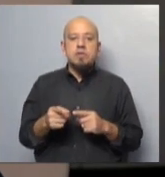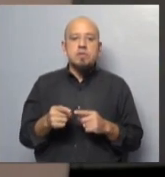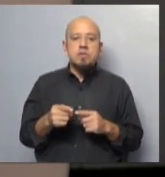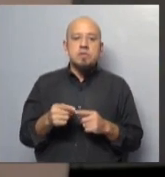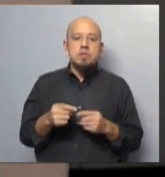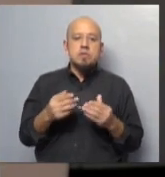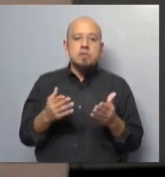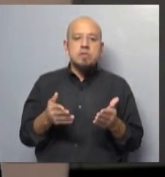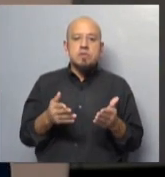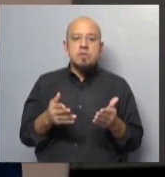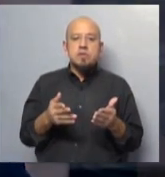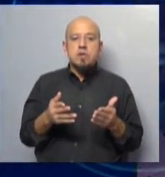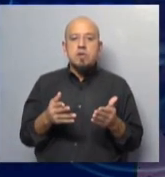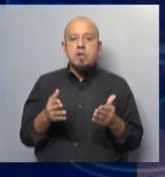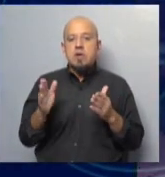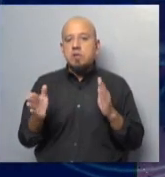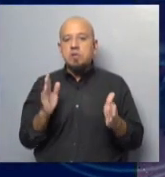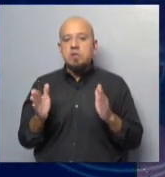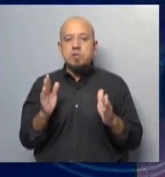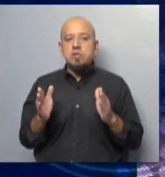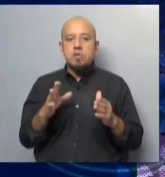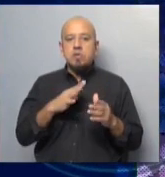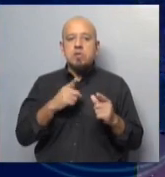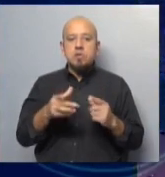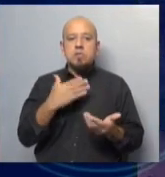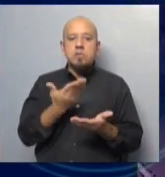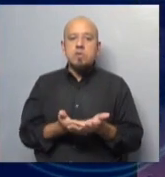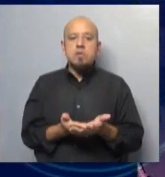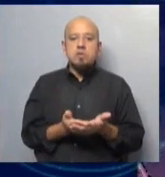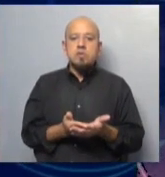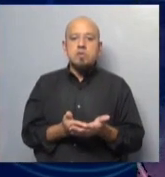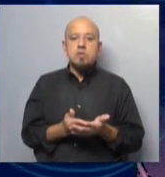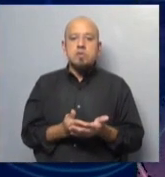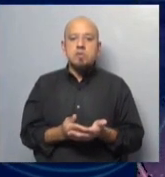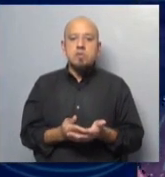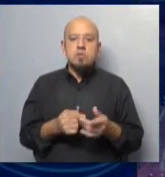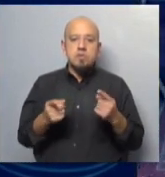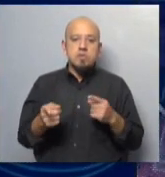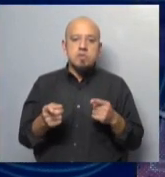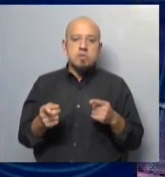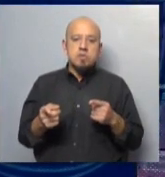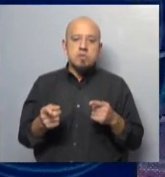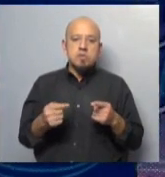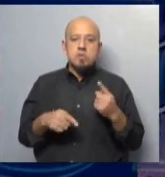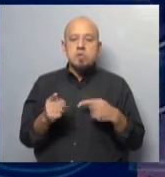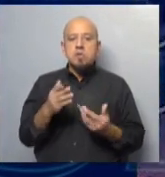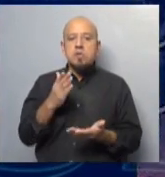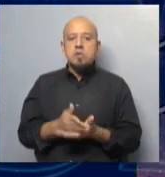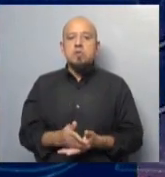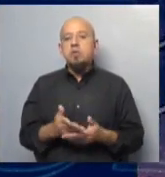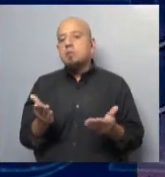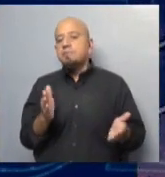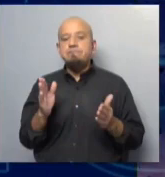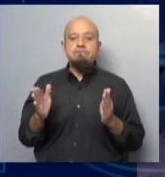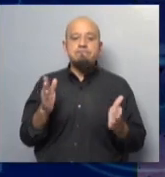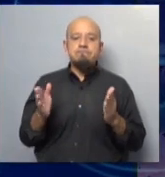poco es con esos dos ejes. Y en definitiva lo que estamos planteando, lo que el autor plantea es más que nada el derecho a decidir